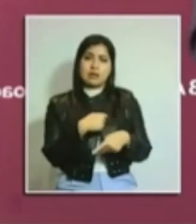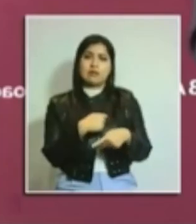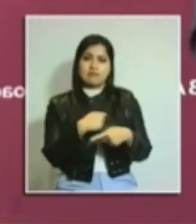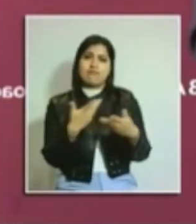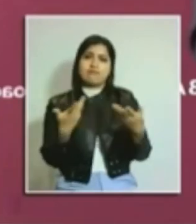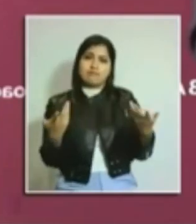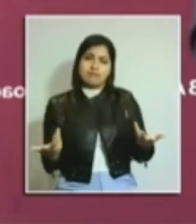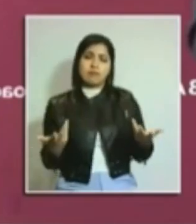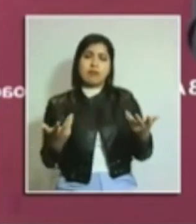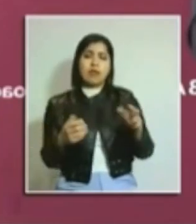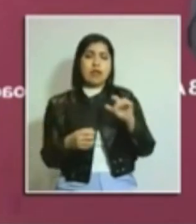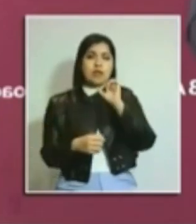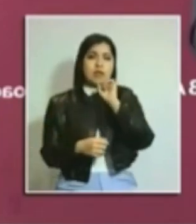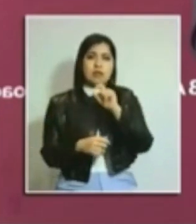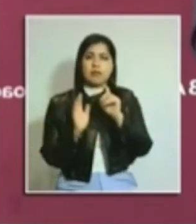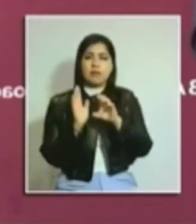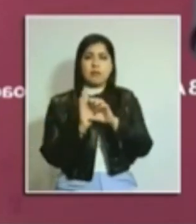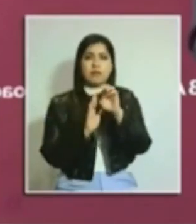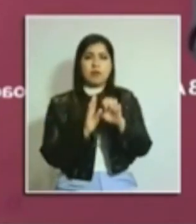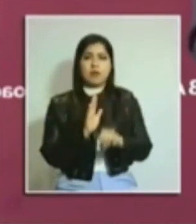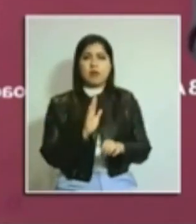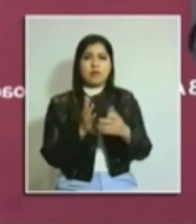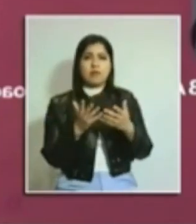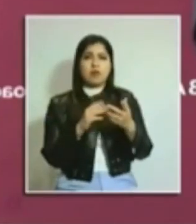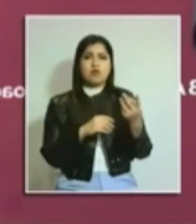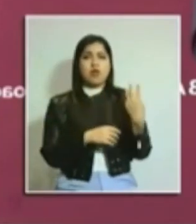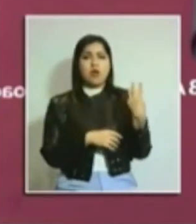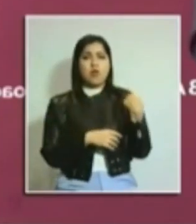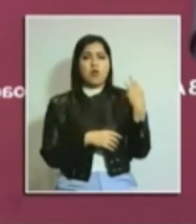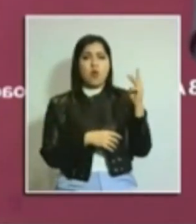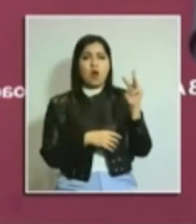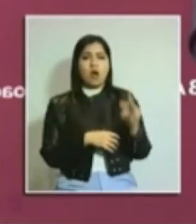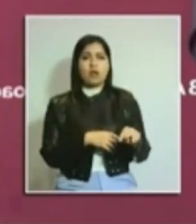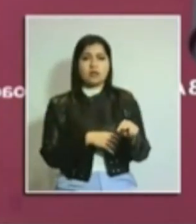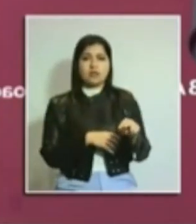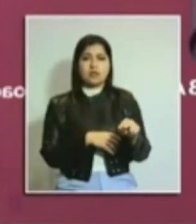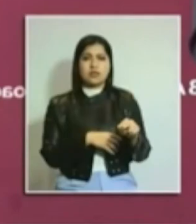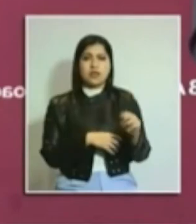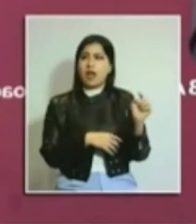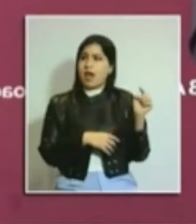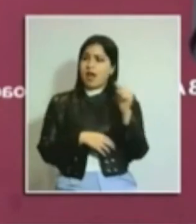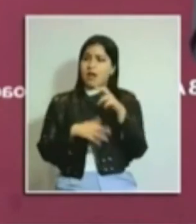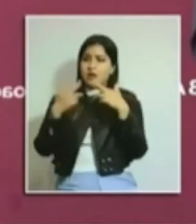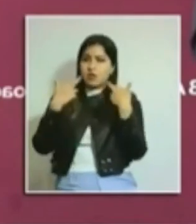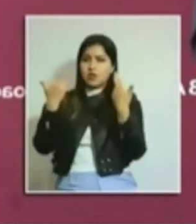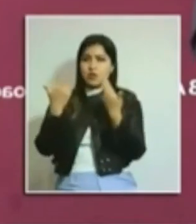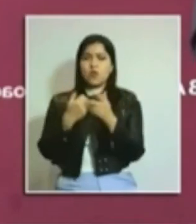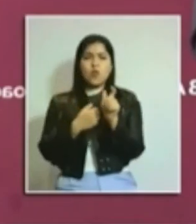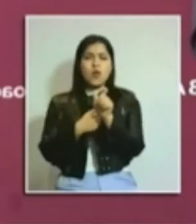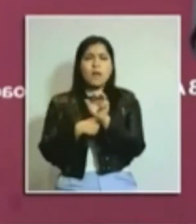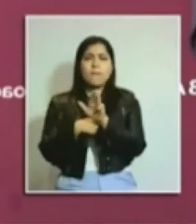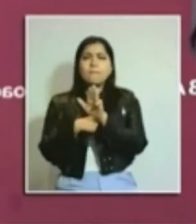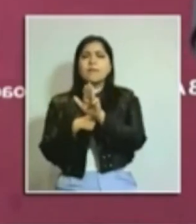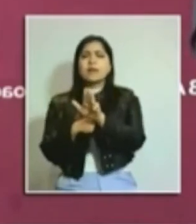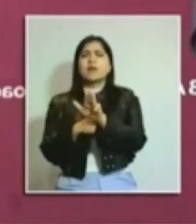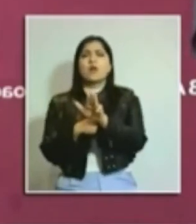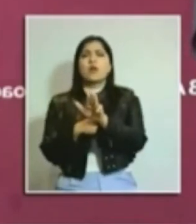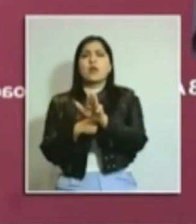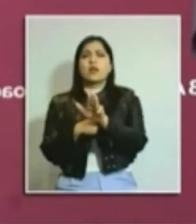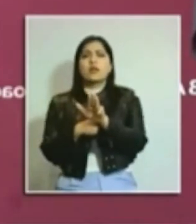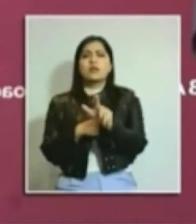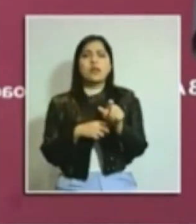el gobierno vamos a tener reunión en Washington este miércoles sobre el tema de migración,